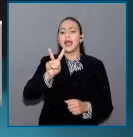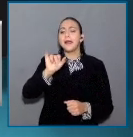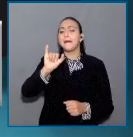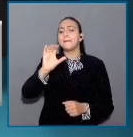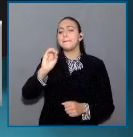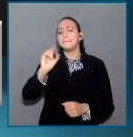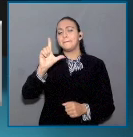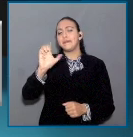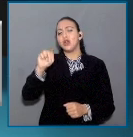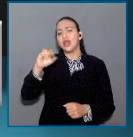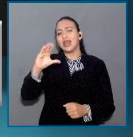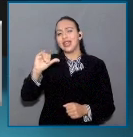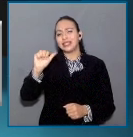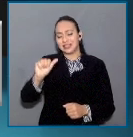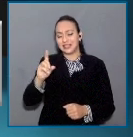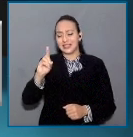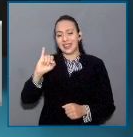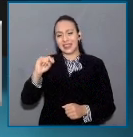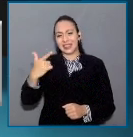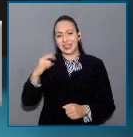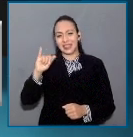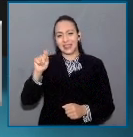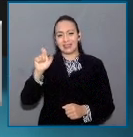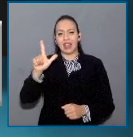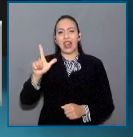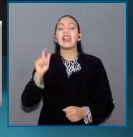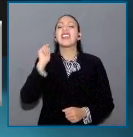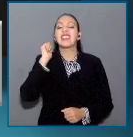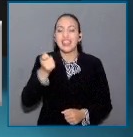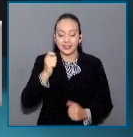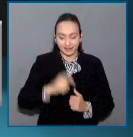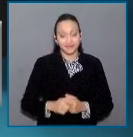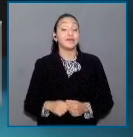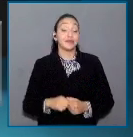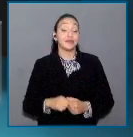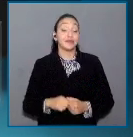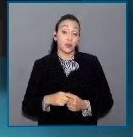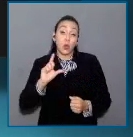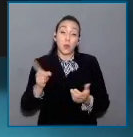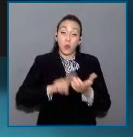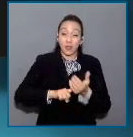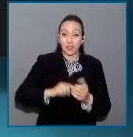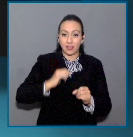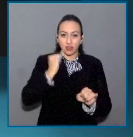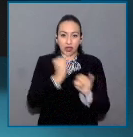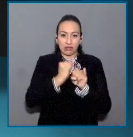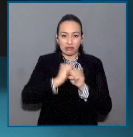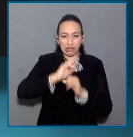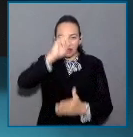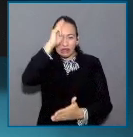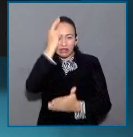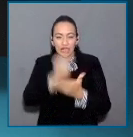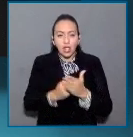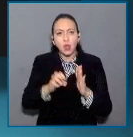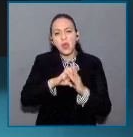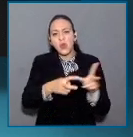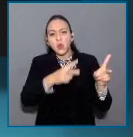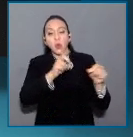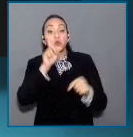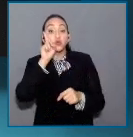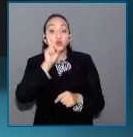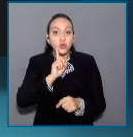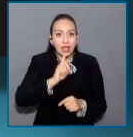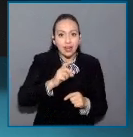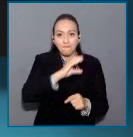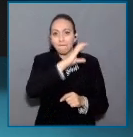es la única que tenemos y es la ley, está plasmada en la Ley General de Acceso a las Mujeres a una Vida Libre